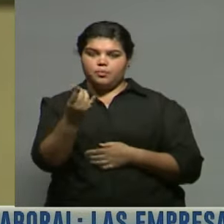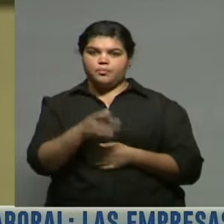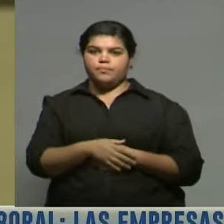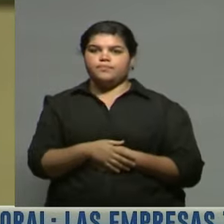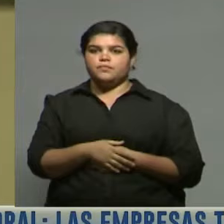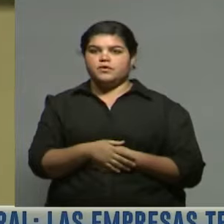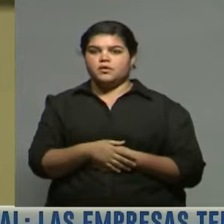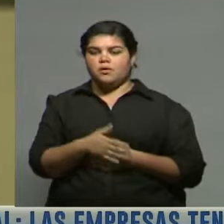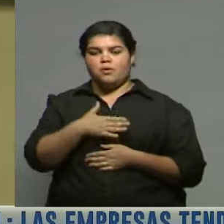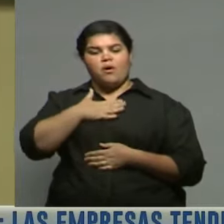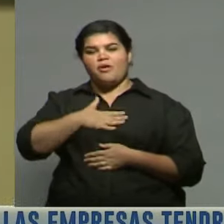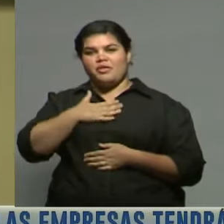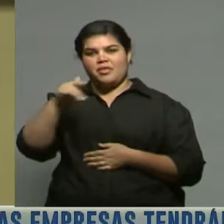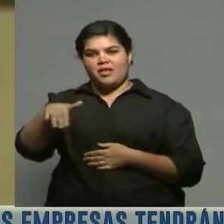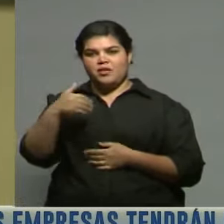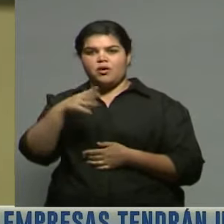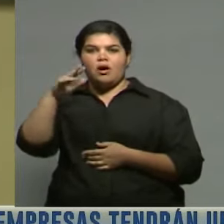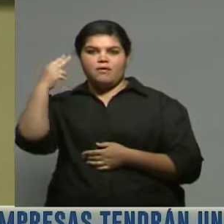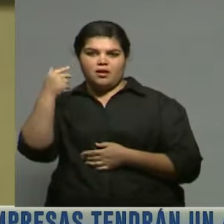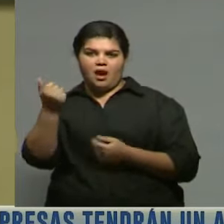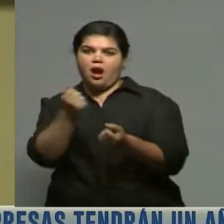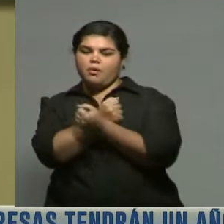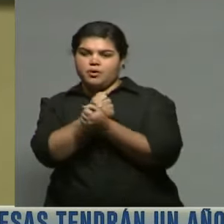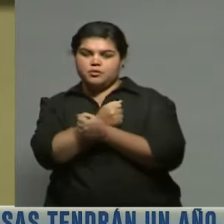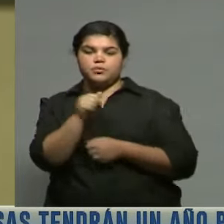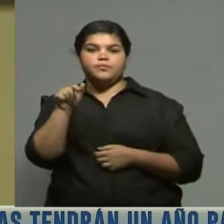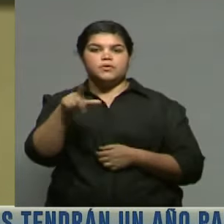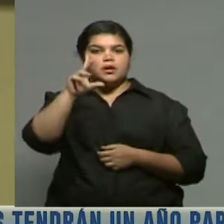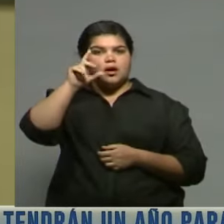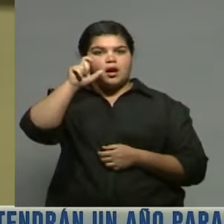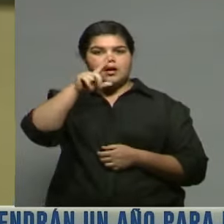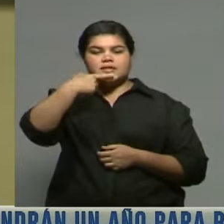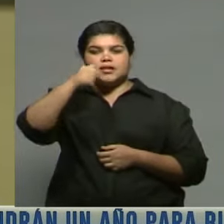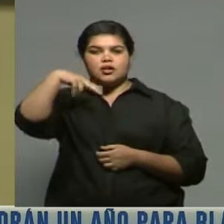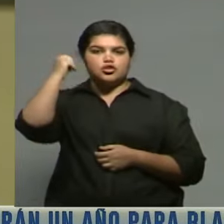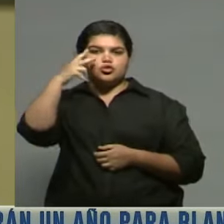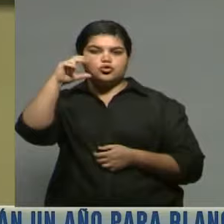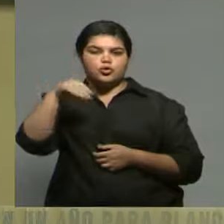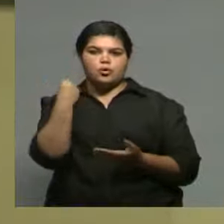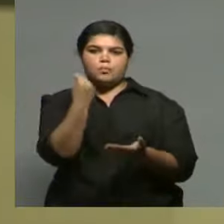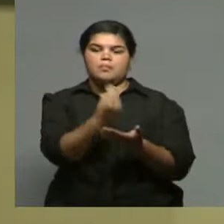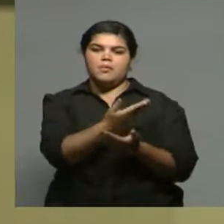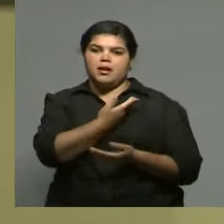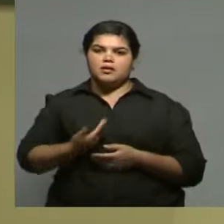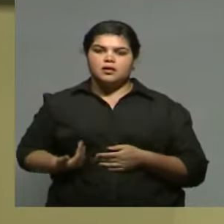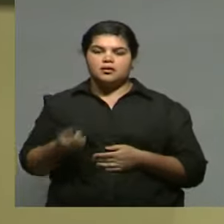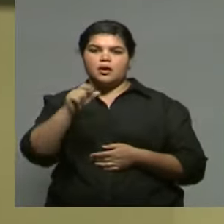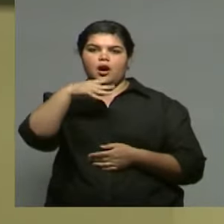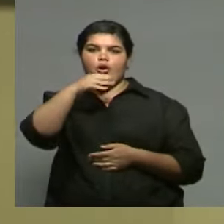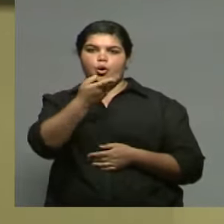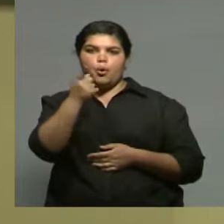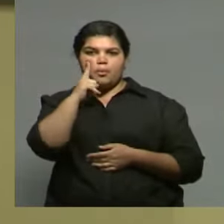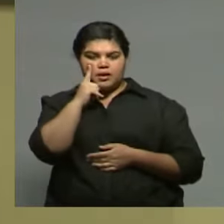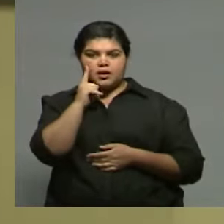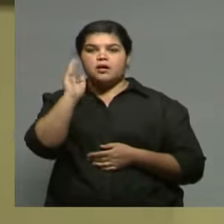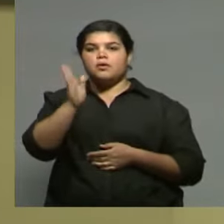al contrario, un gusto, Virginia, un abrazo. Allí pasaba Eduardo Sancho, entonces presidente de ACOBI y presidente de FECOVITA también. José, ¿qué opinión